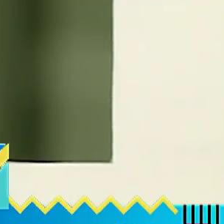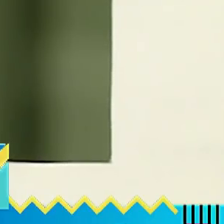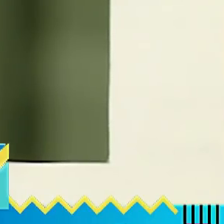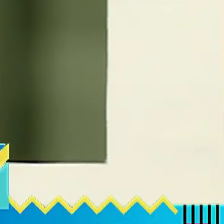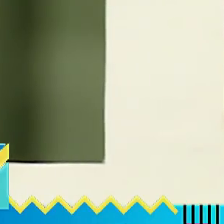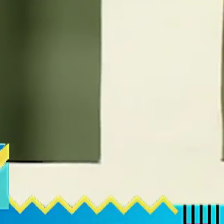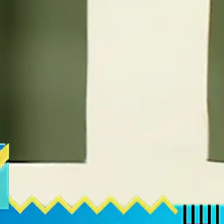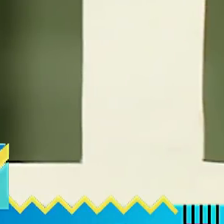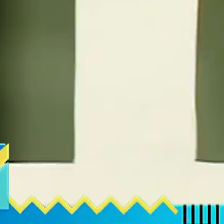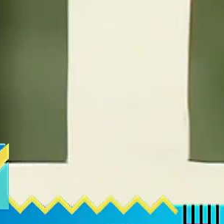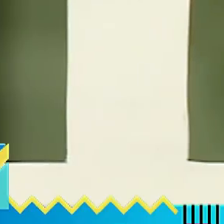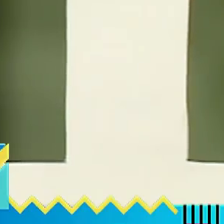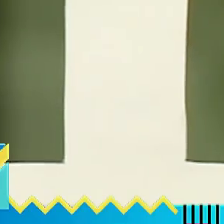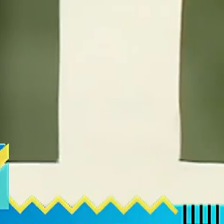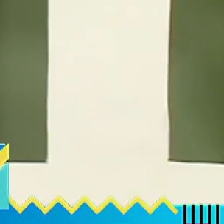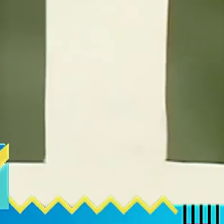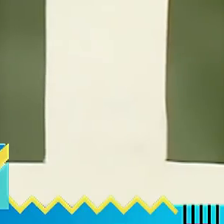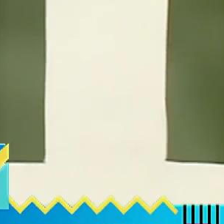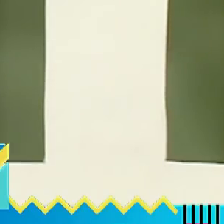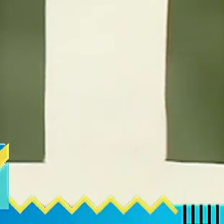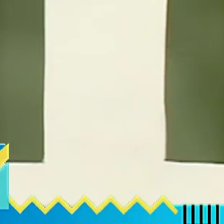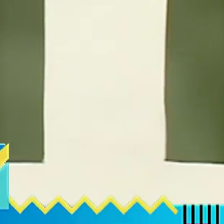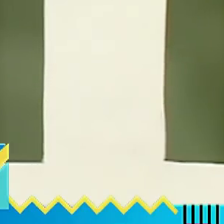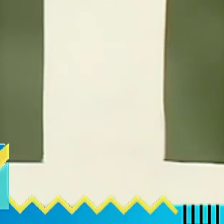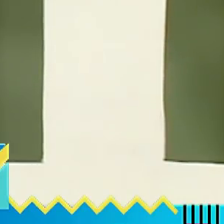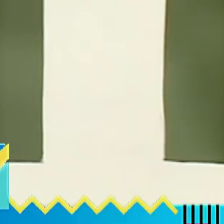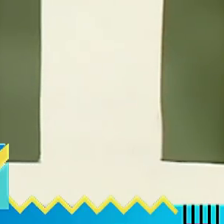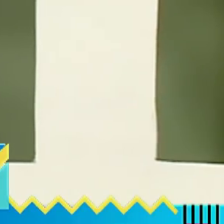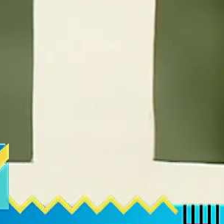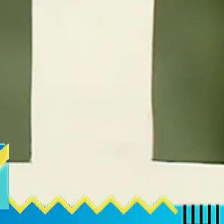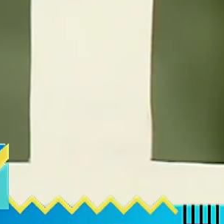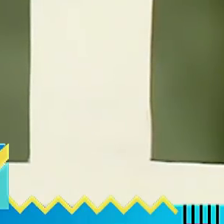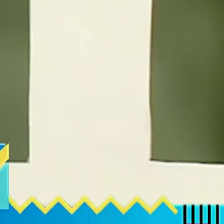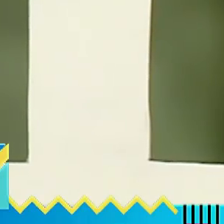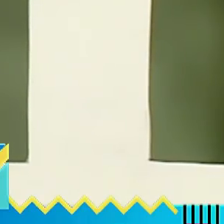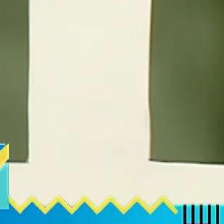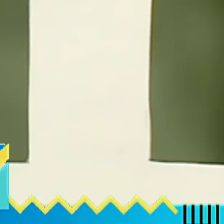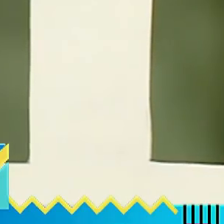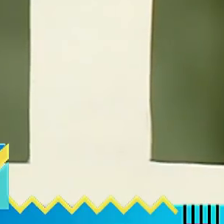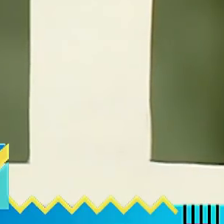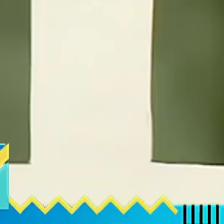22 por Supercanal Digital. Y por supuesto le damos la bienvenida a toda la audiencia, al público que está a través de